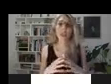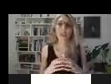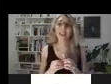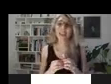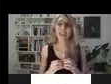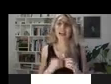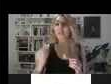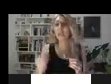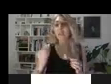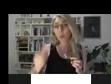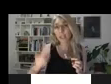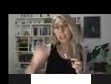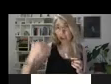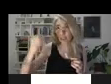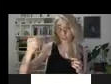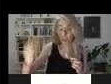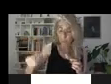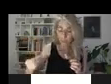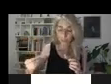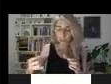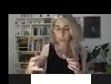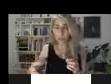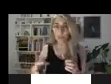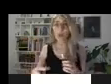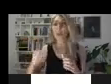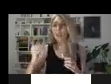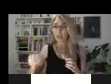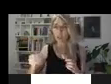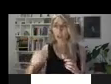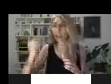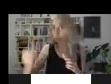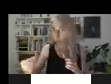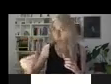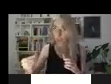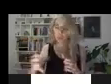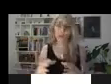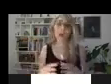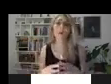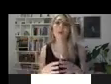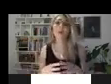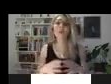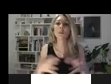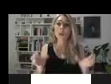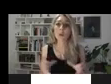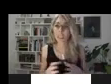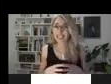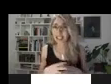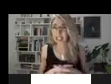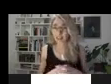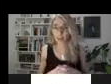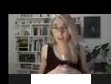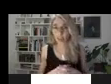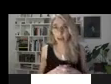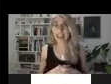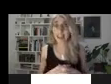donde también puede existir una instancia de participación y de gestión y de representación, pero voy a utilizar